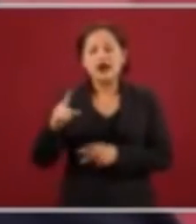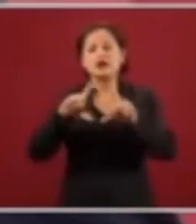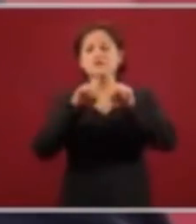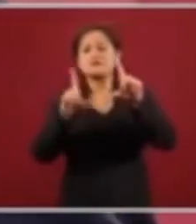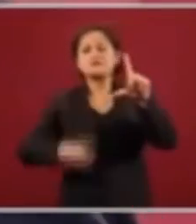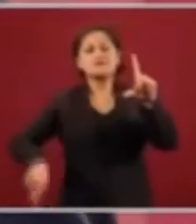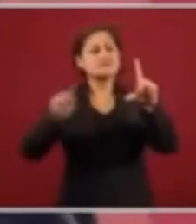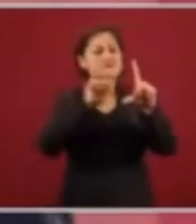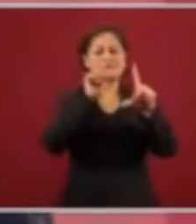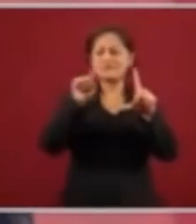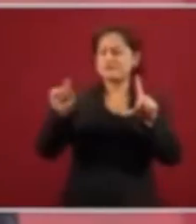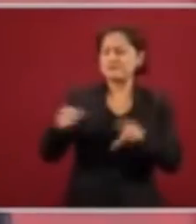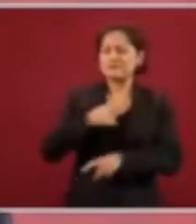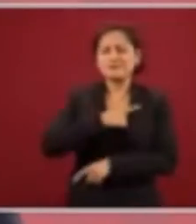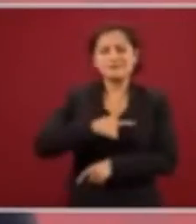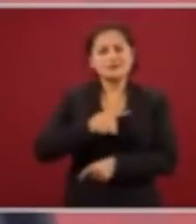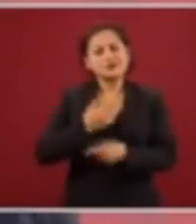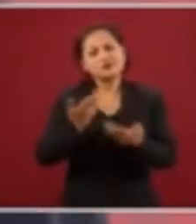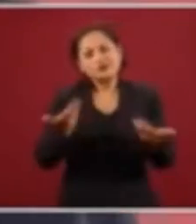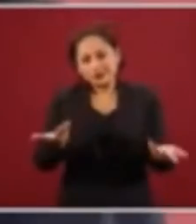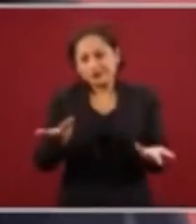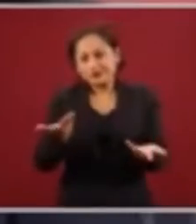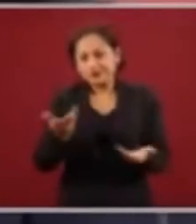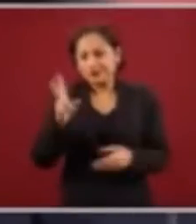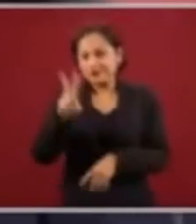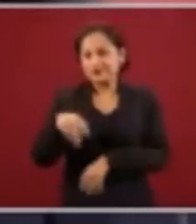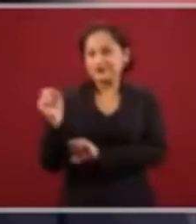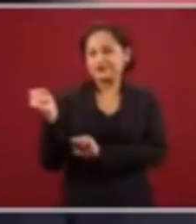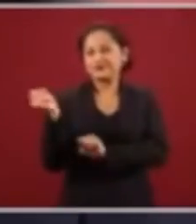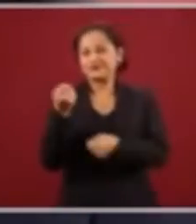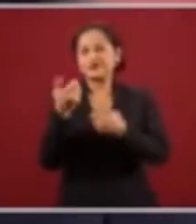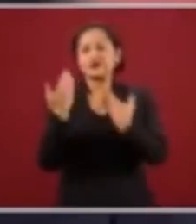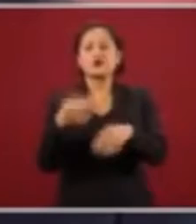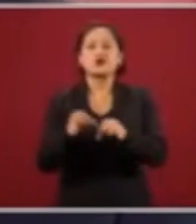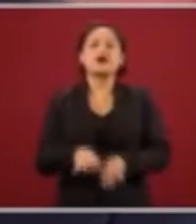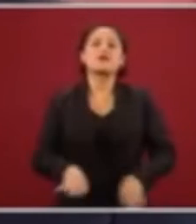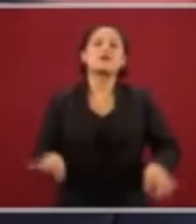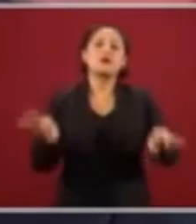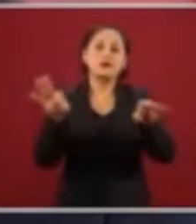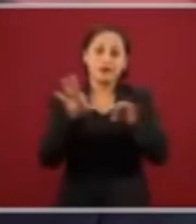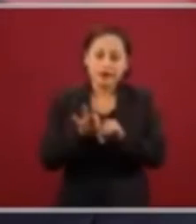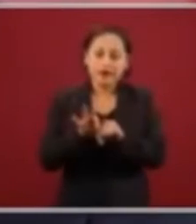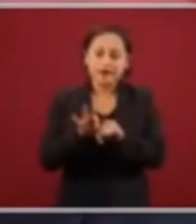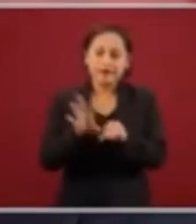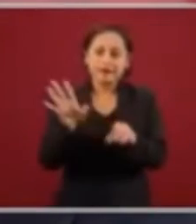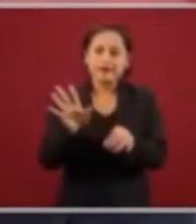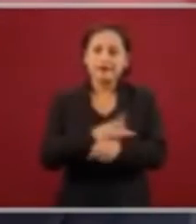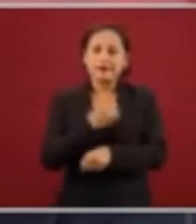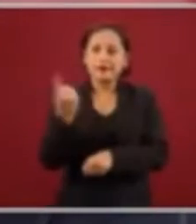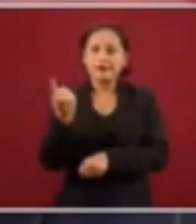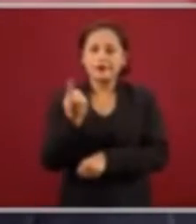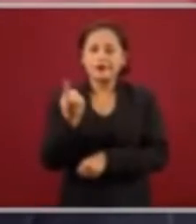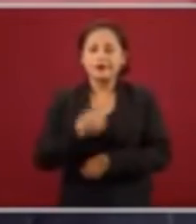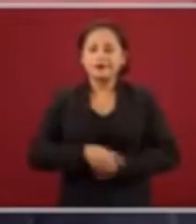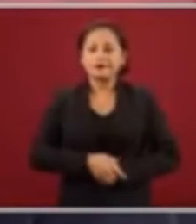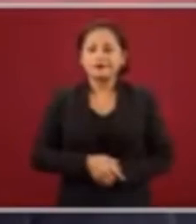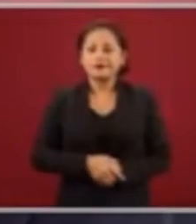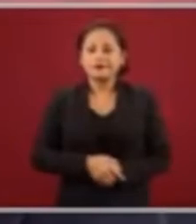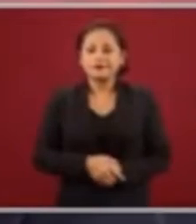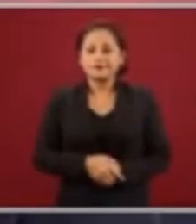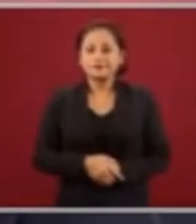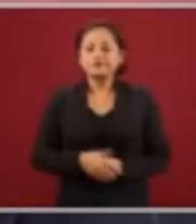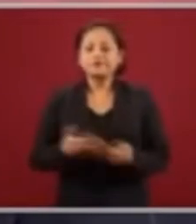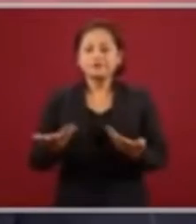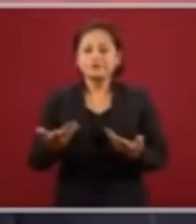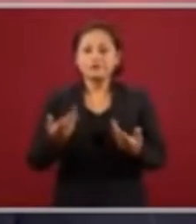México. Es muy importante que haya